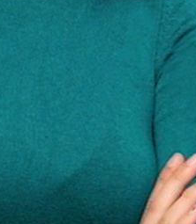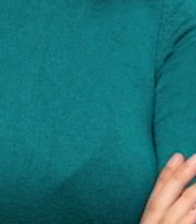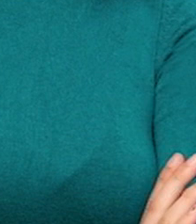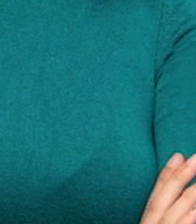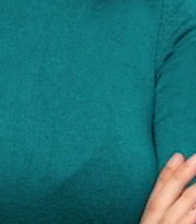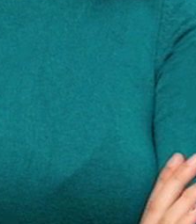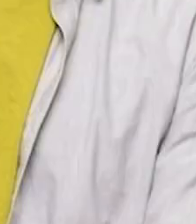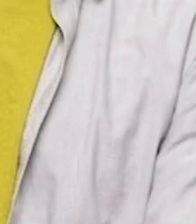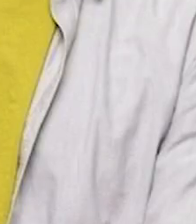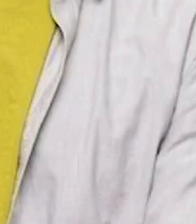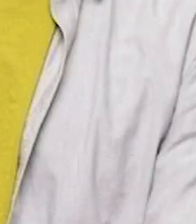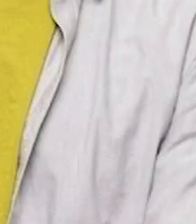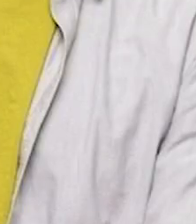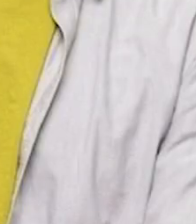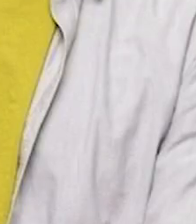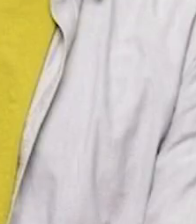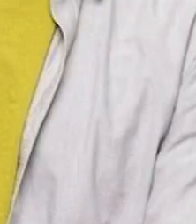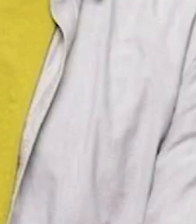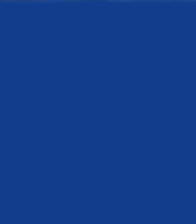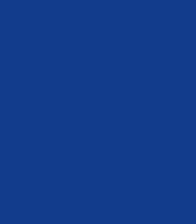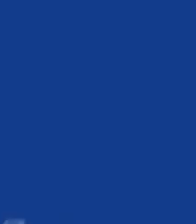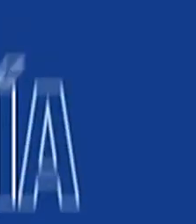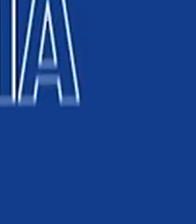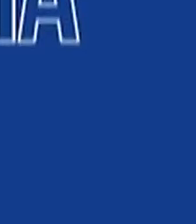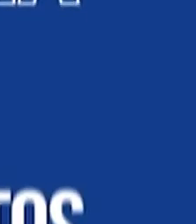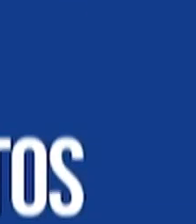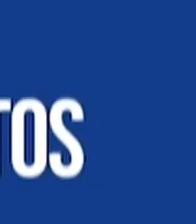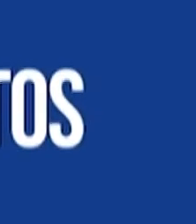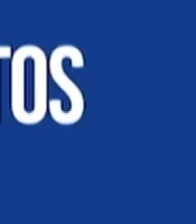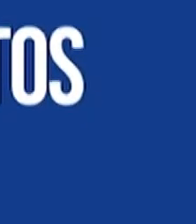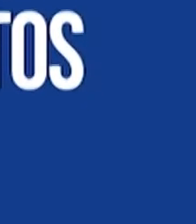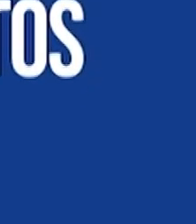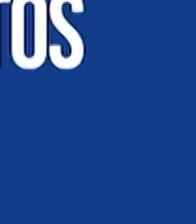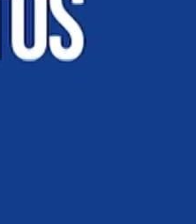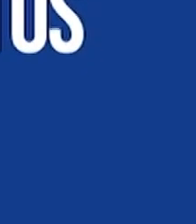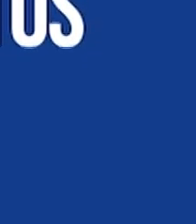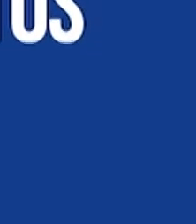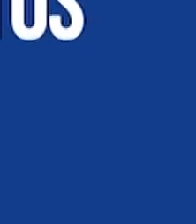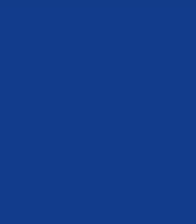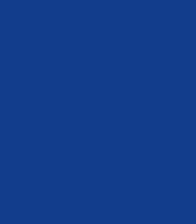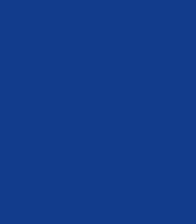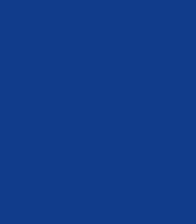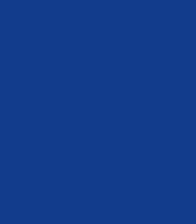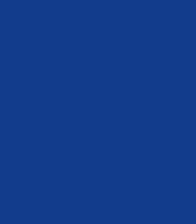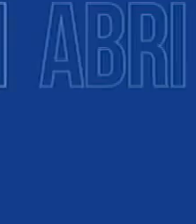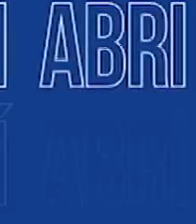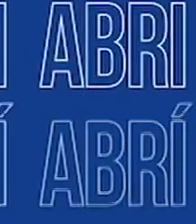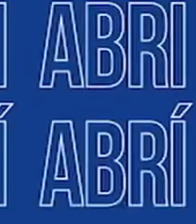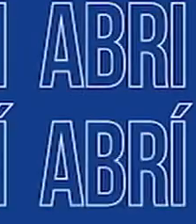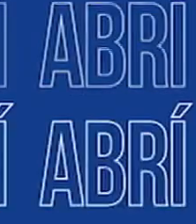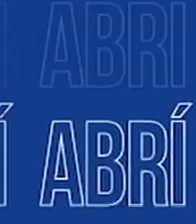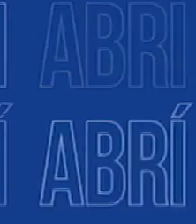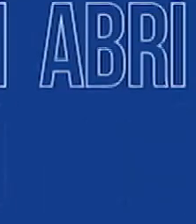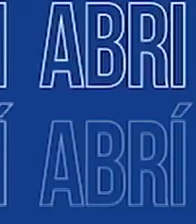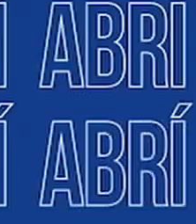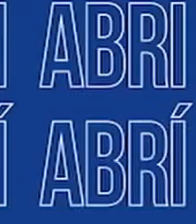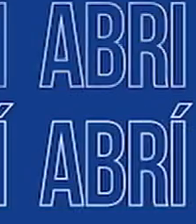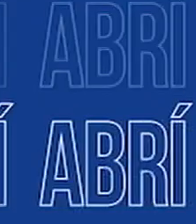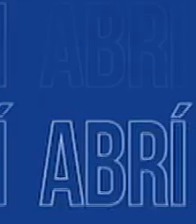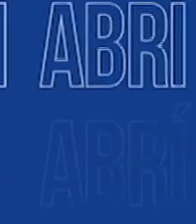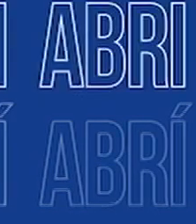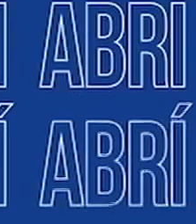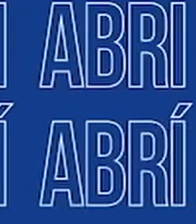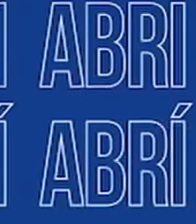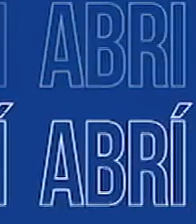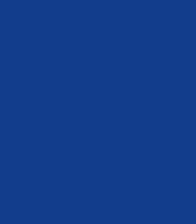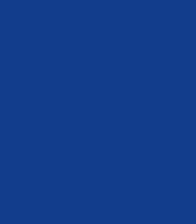Si querés irte de viaje o alcanzar esa meta, hoy es un buen día para que ahorremos juntos. Abrí tu cuenta fácil en Banca en Línea o la app